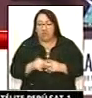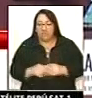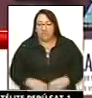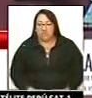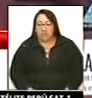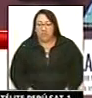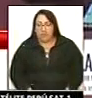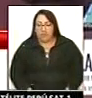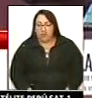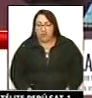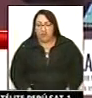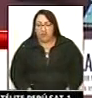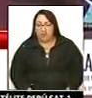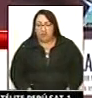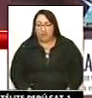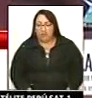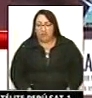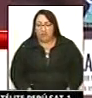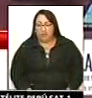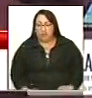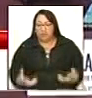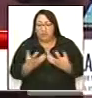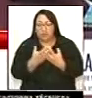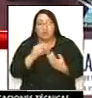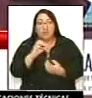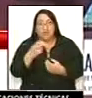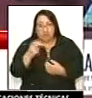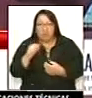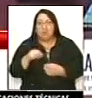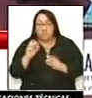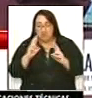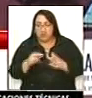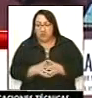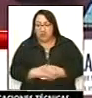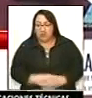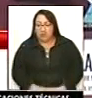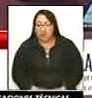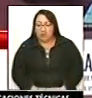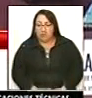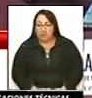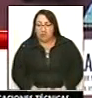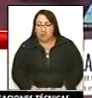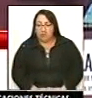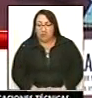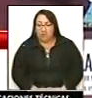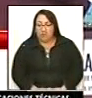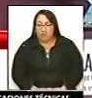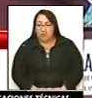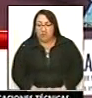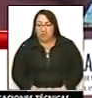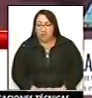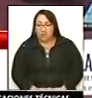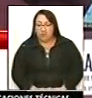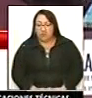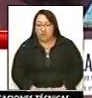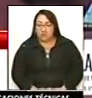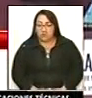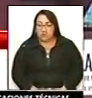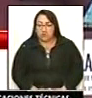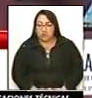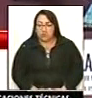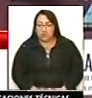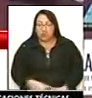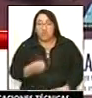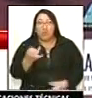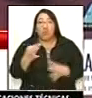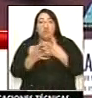cosas. Creo que coincido con el señor Chávez definitivamente en que hay que tener todas las situaciones del caso que estén bien controladas.